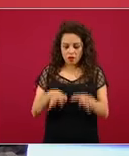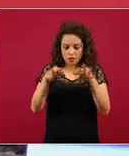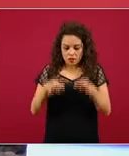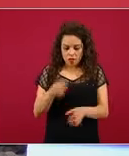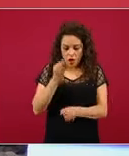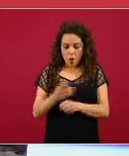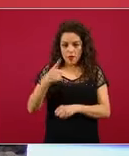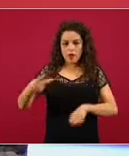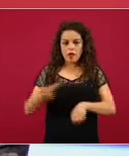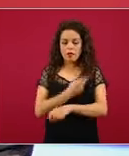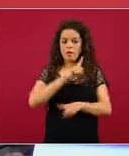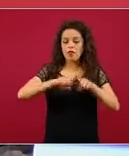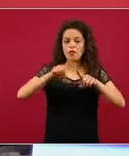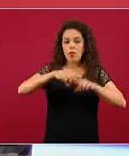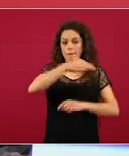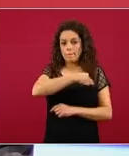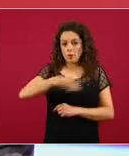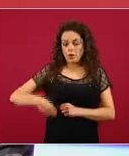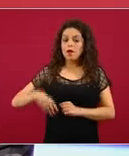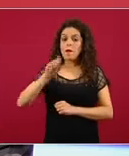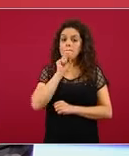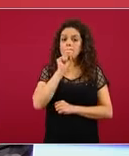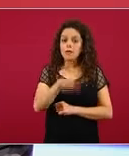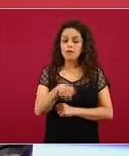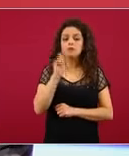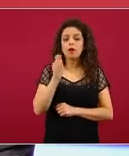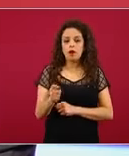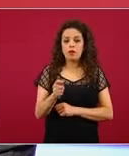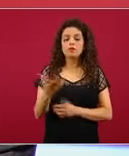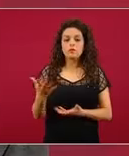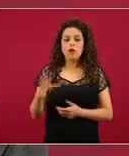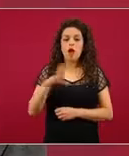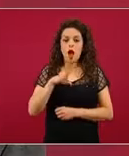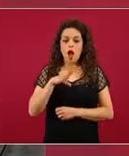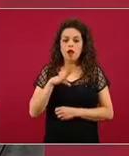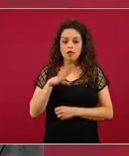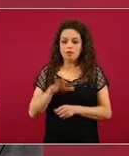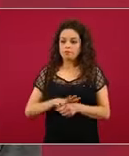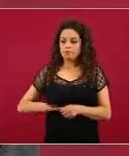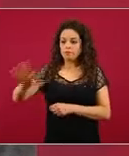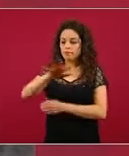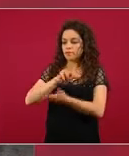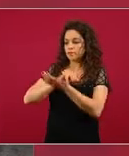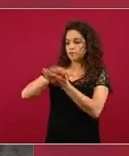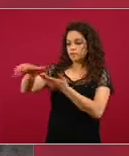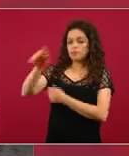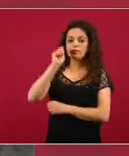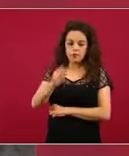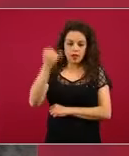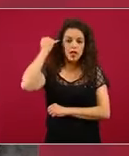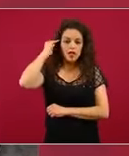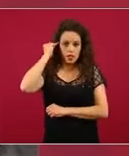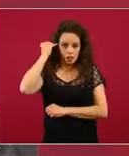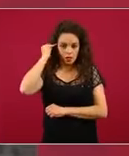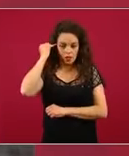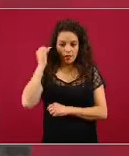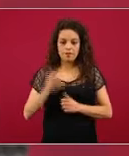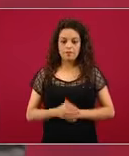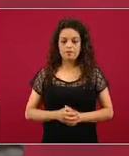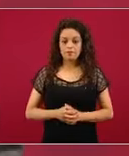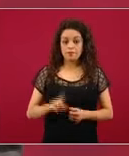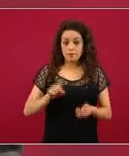en todos los municipios, incluyendo desde luego aquellos que tienen población mayoritariamente indígena. Entonces, el territorio